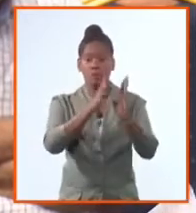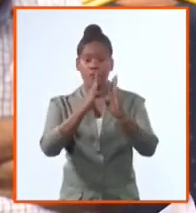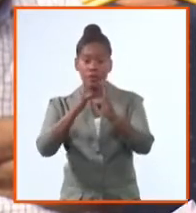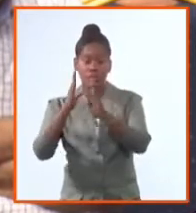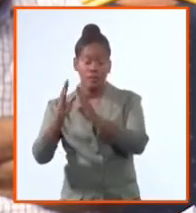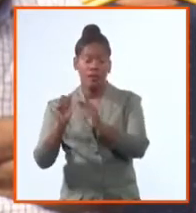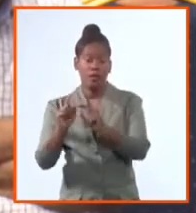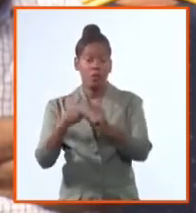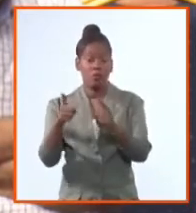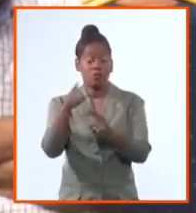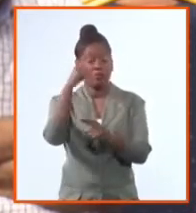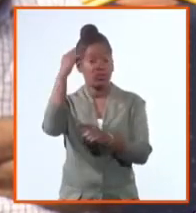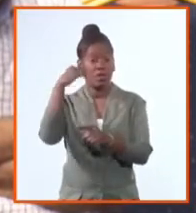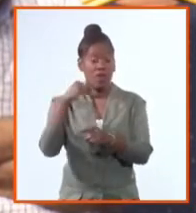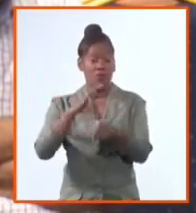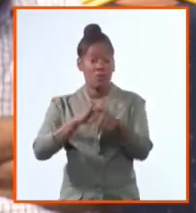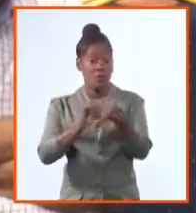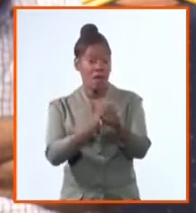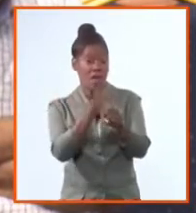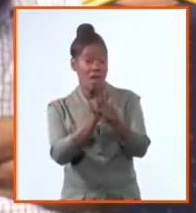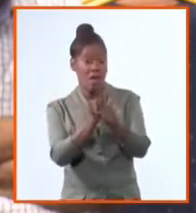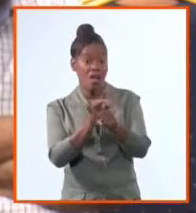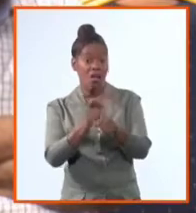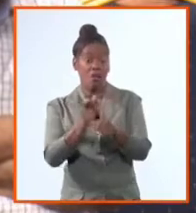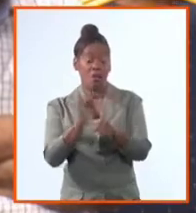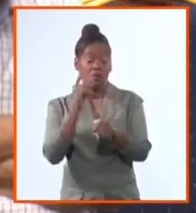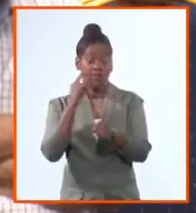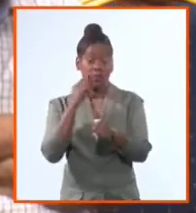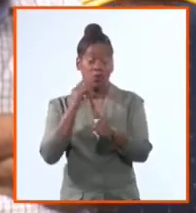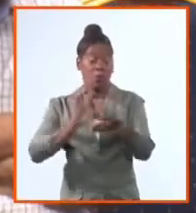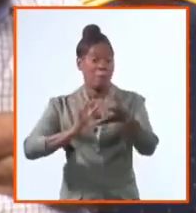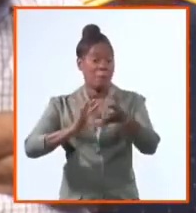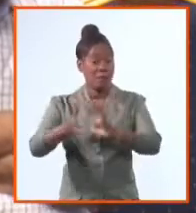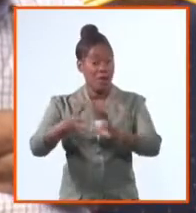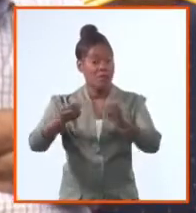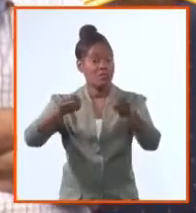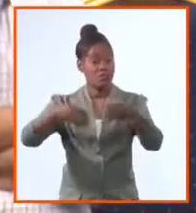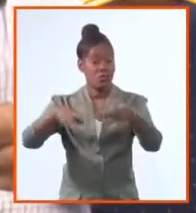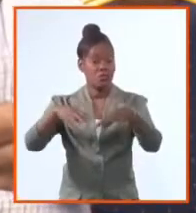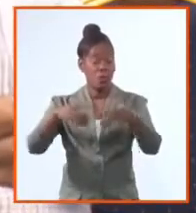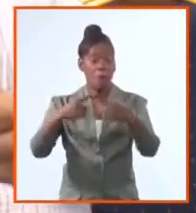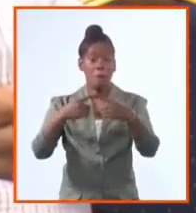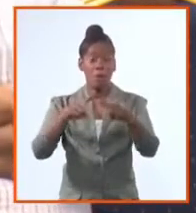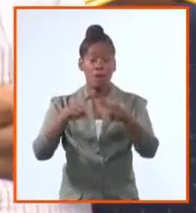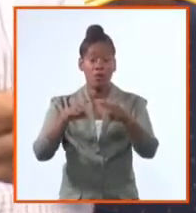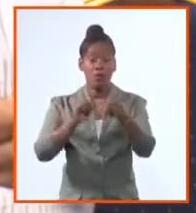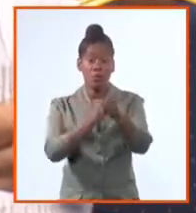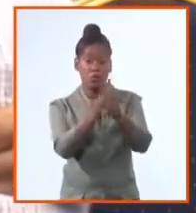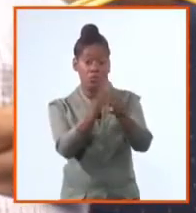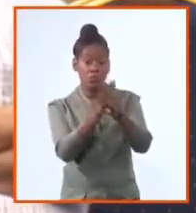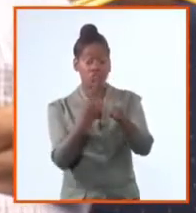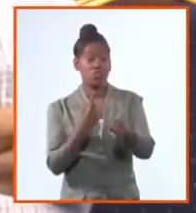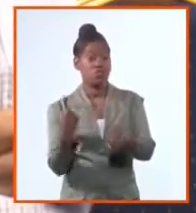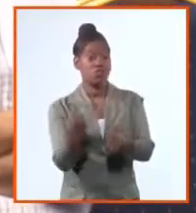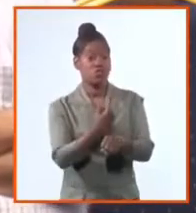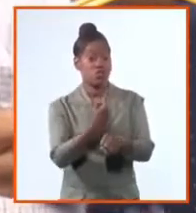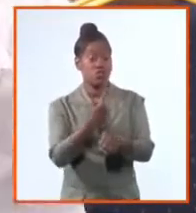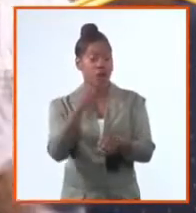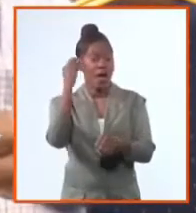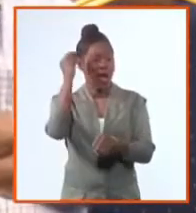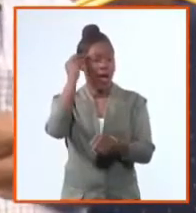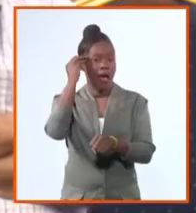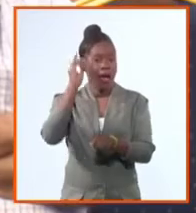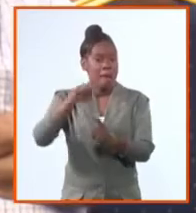trajo muchas cosas malas, pero hay que aprender las enseñanzas y trajo cosas buenas. Hoy el país tiene una red de laboratorios de diagnóstico